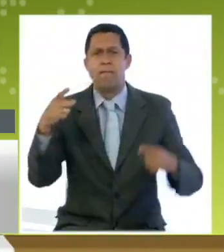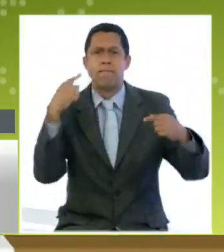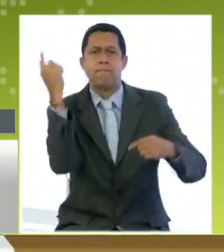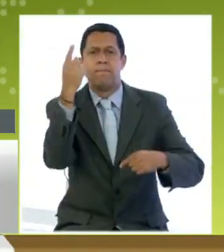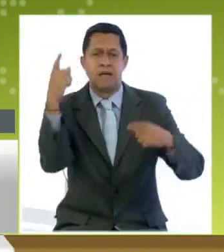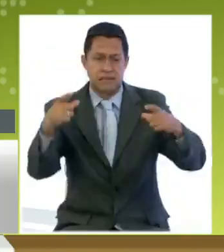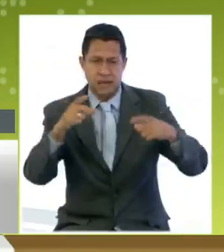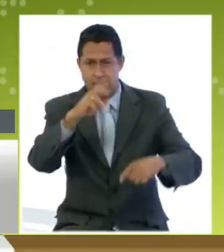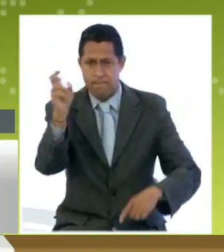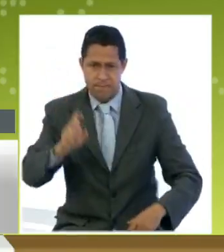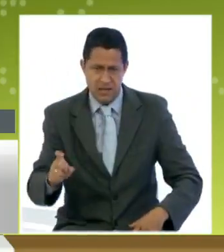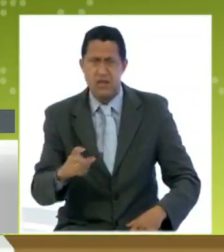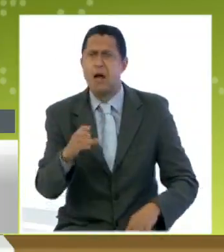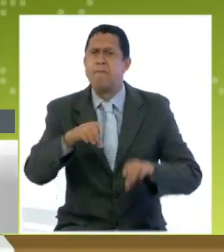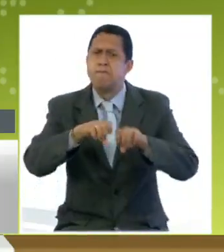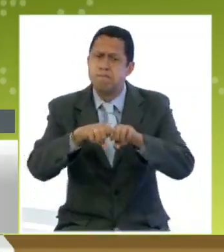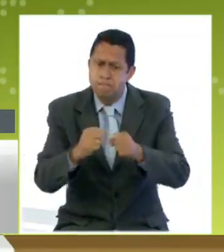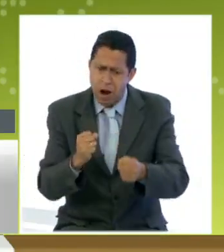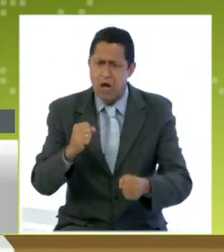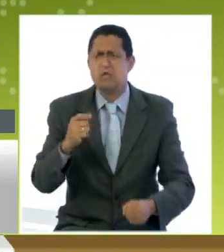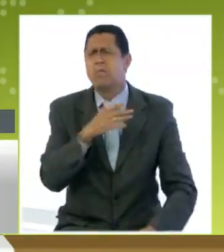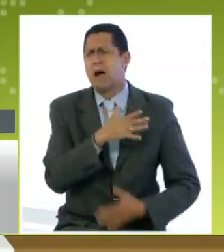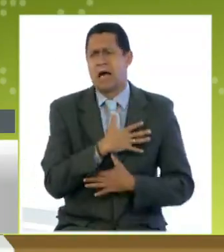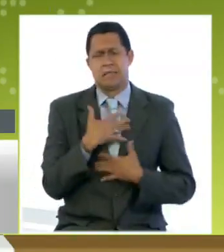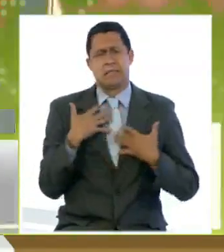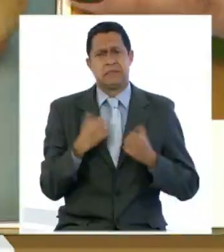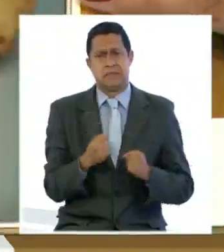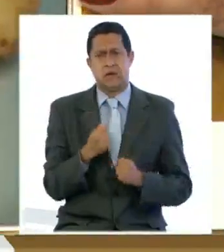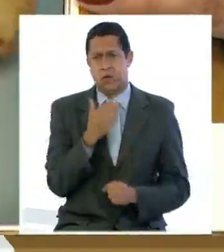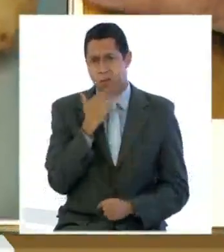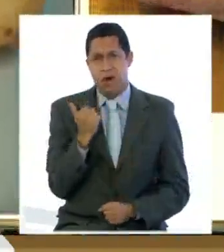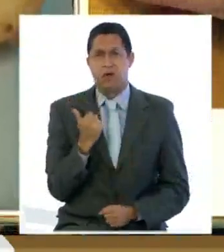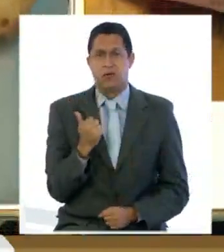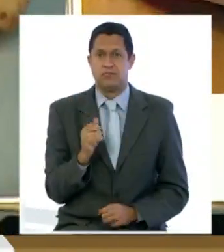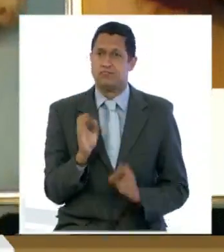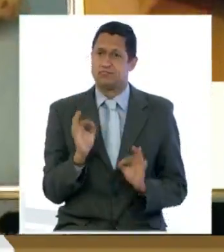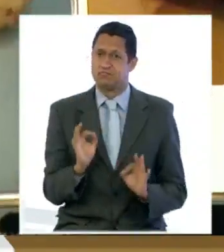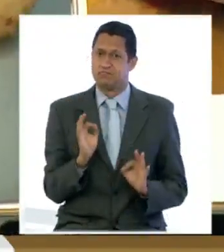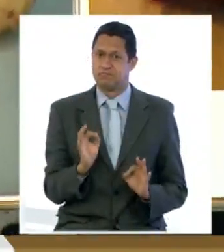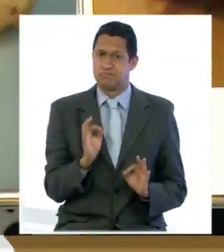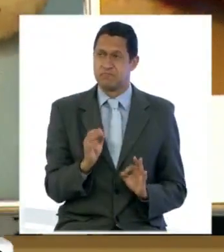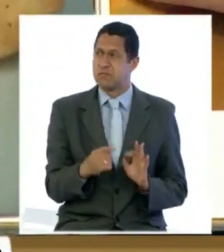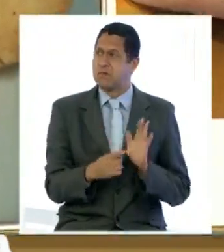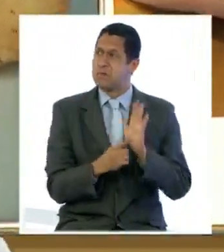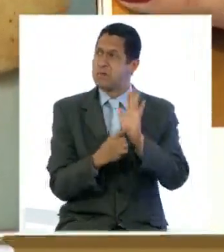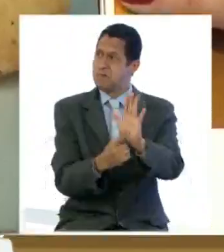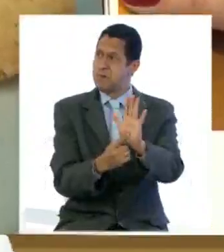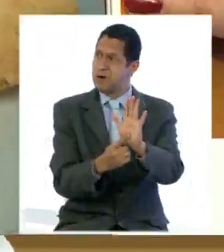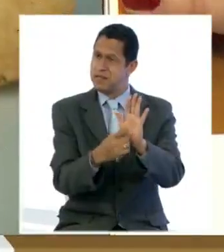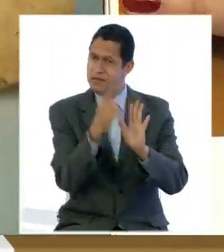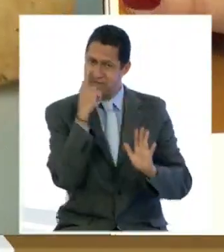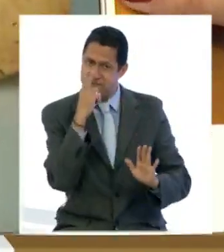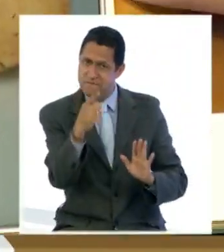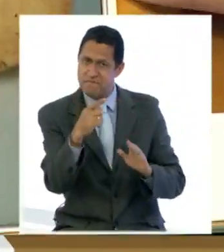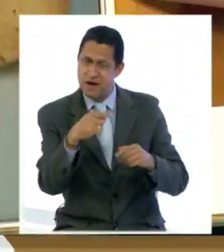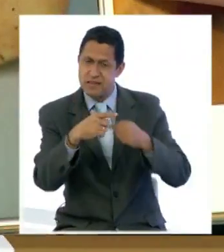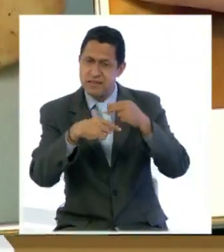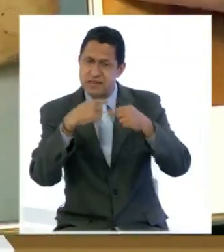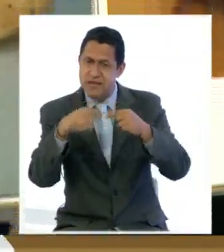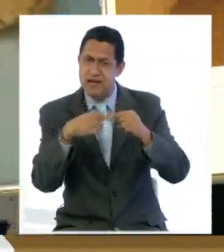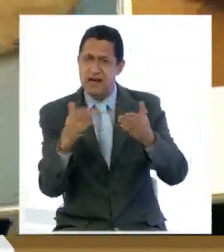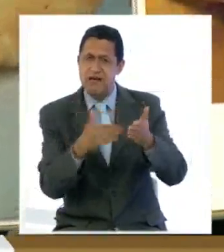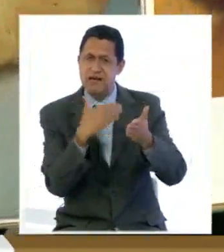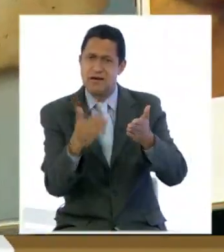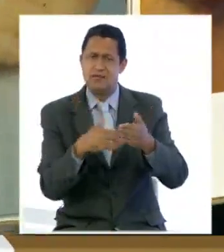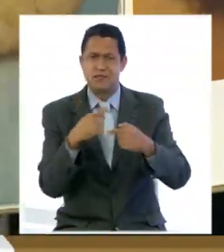a comer tu pan, y siempre será mucho más saludable que un pan con trigo. Precisamente estamos mostrando en este caso la imagen de este libro con